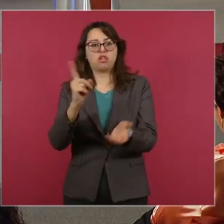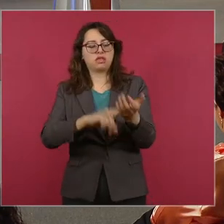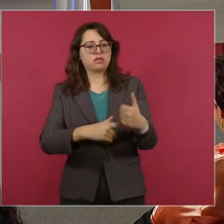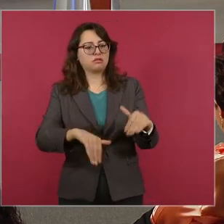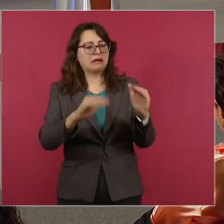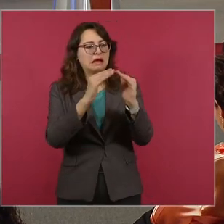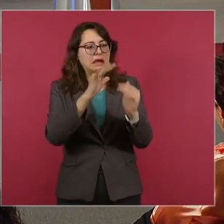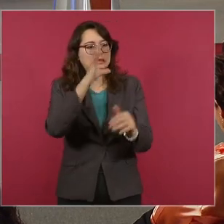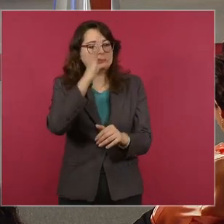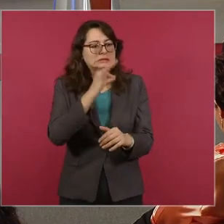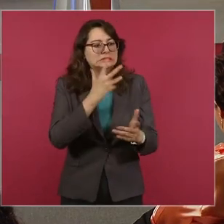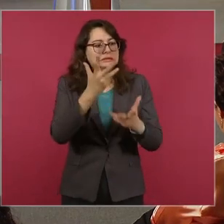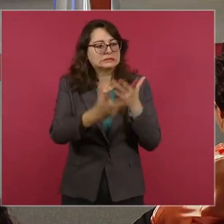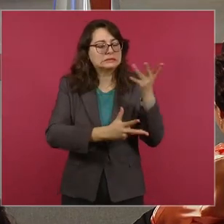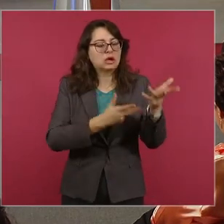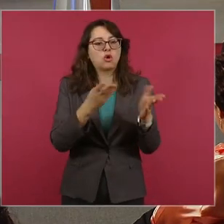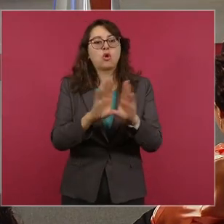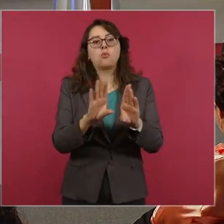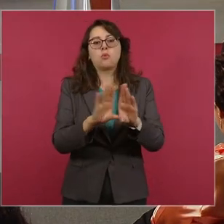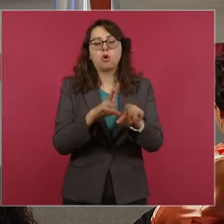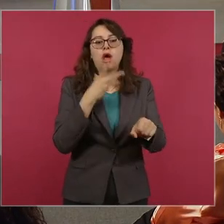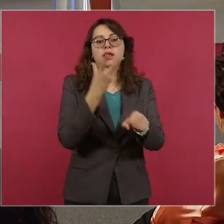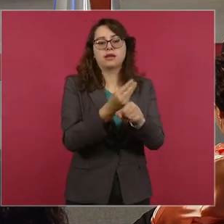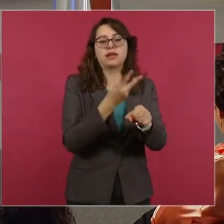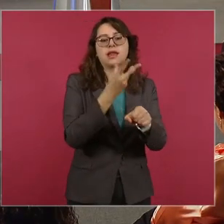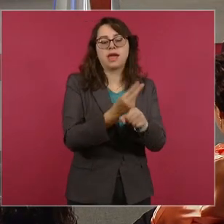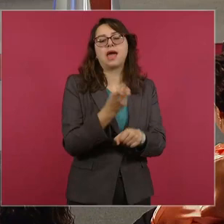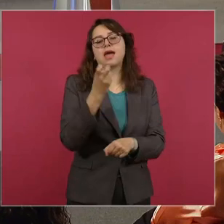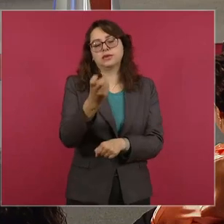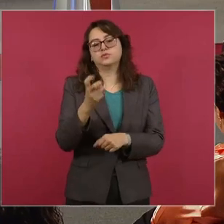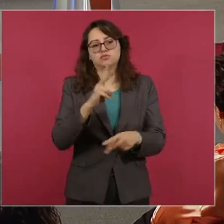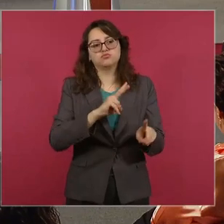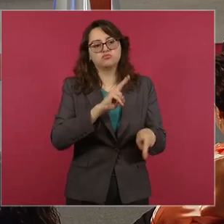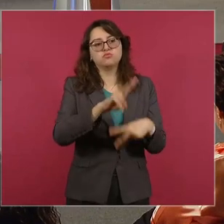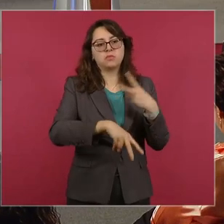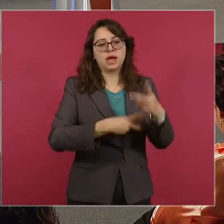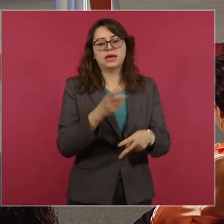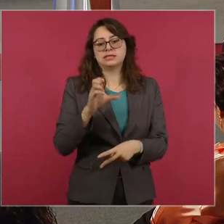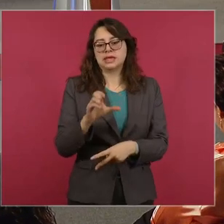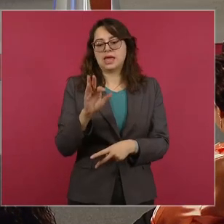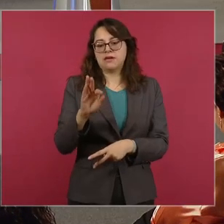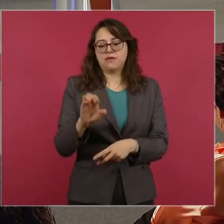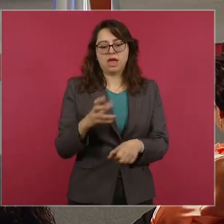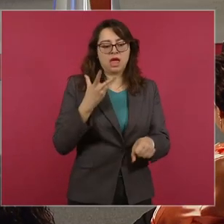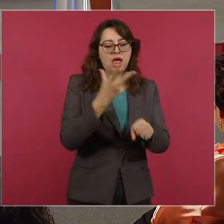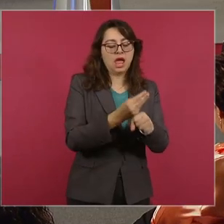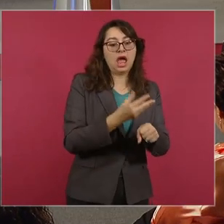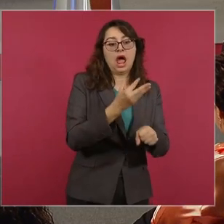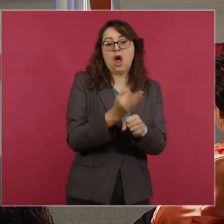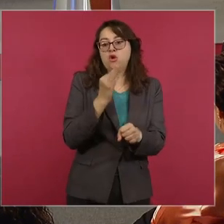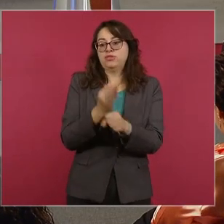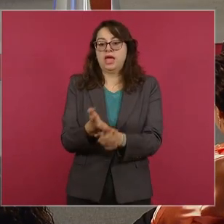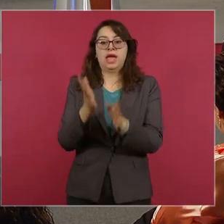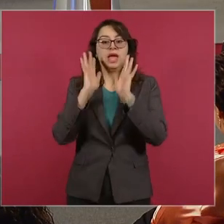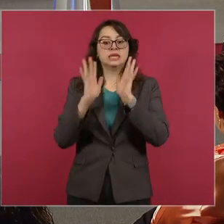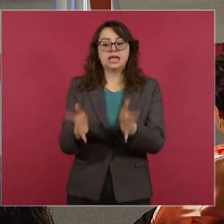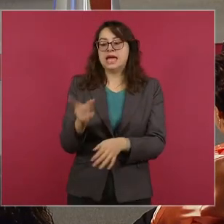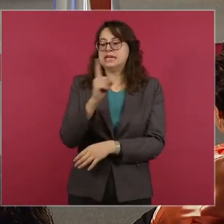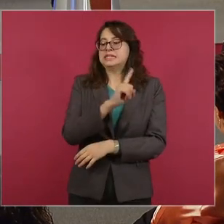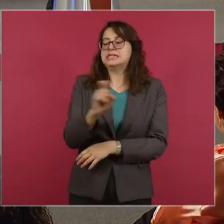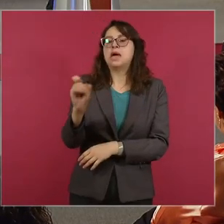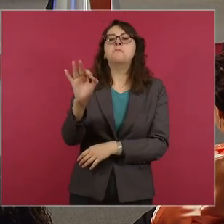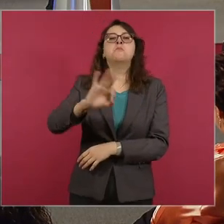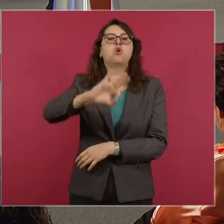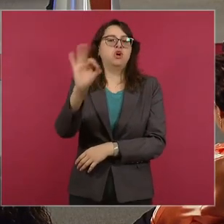y ahora ya se están yendo a ese detalle. El servicio eléctrico está completamente restablecido. Estamos